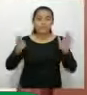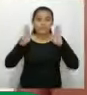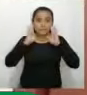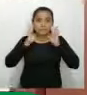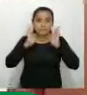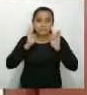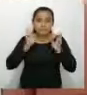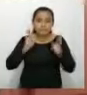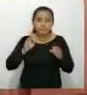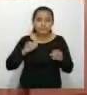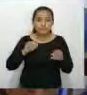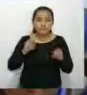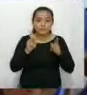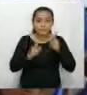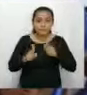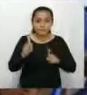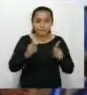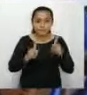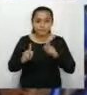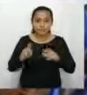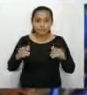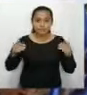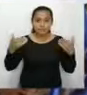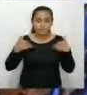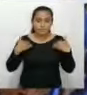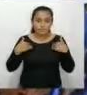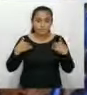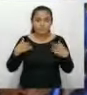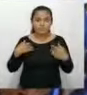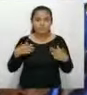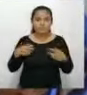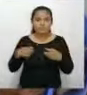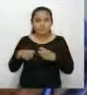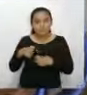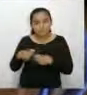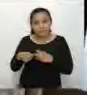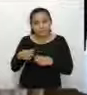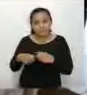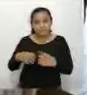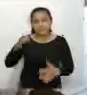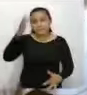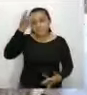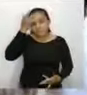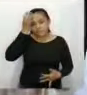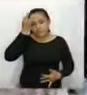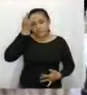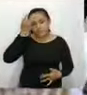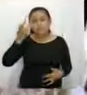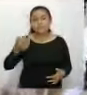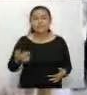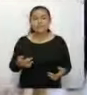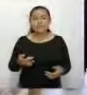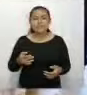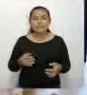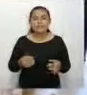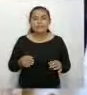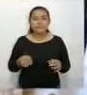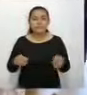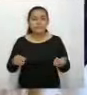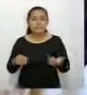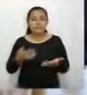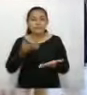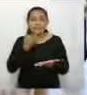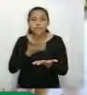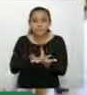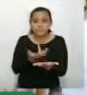atención masiva a la población que tenga algunos problemas de salud, principalmente haciendo un